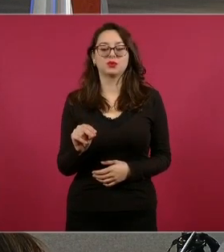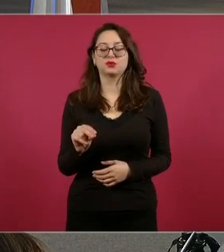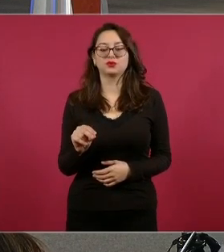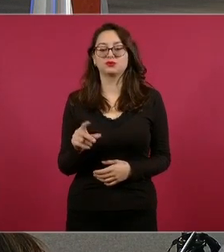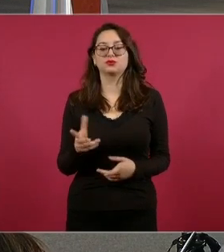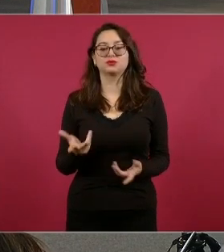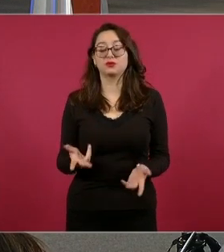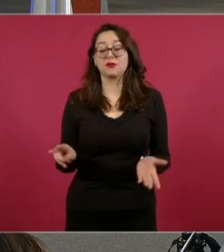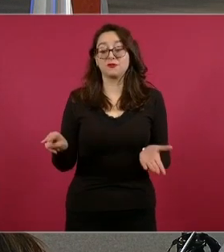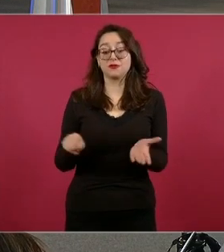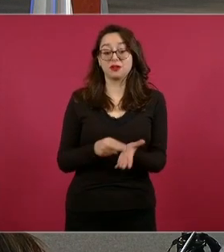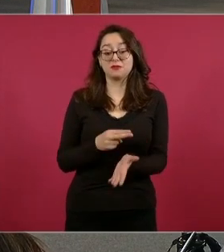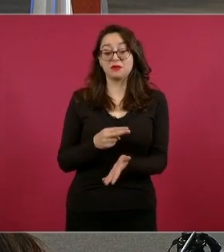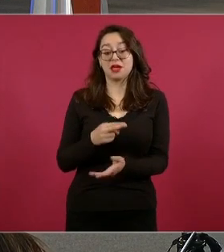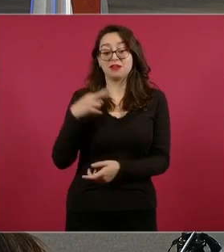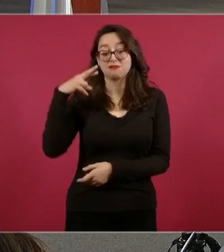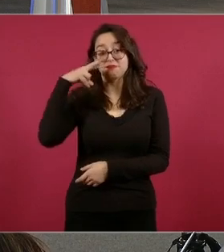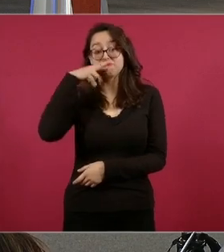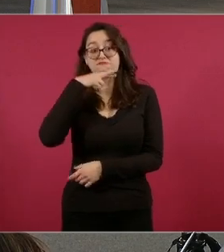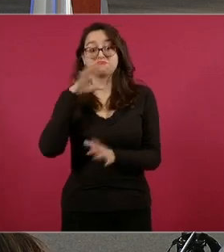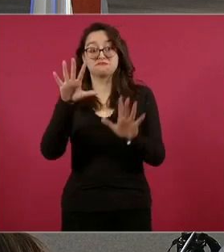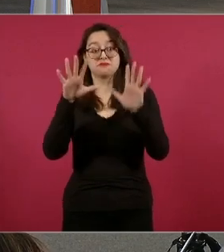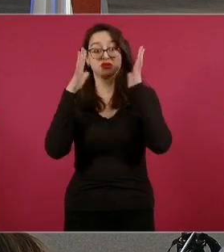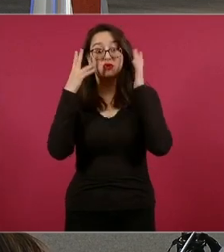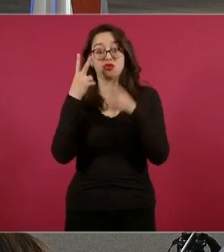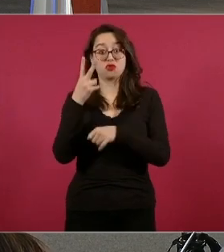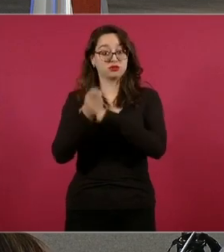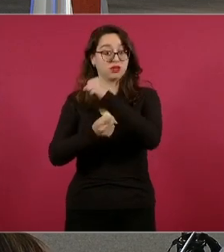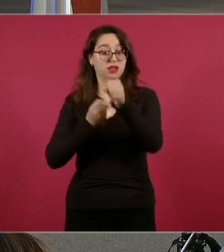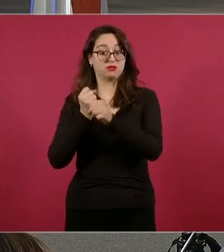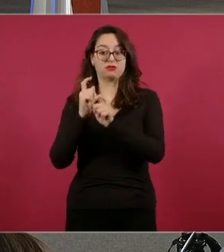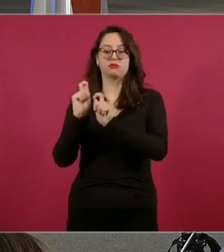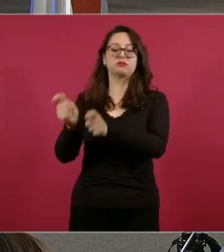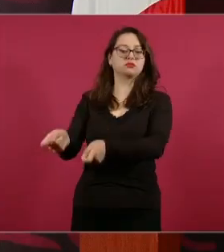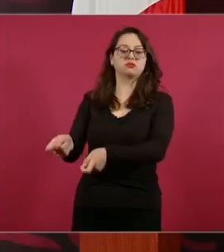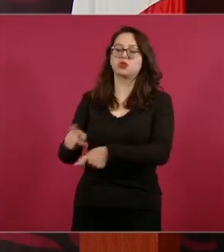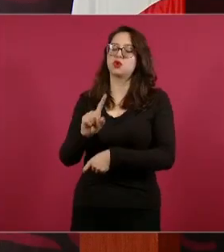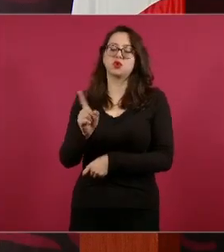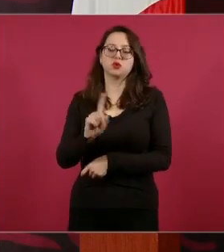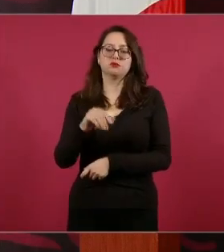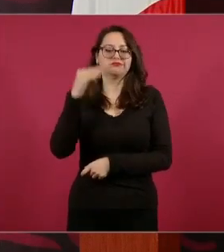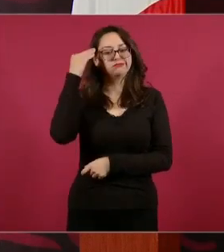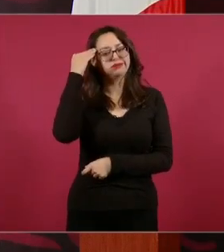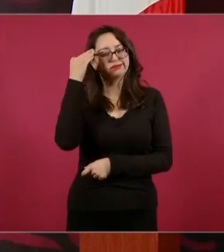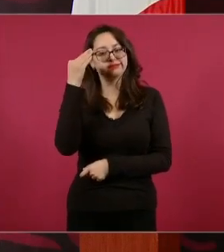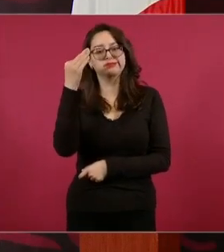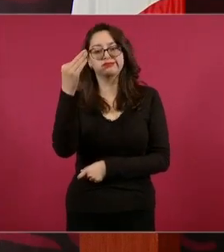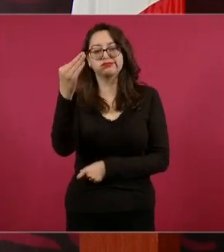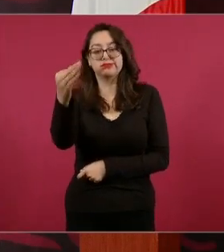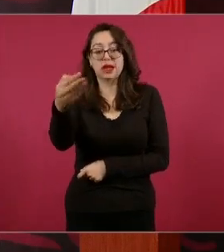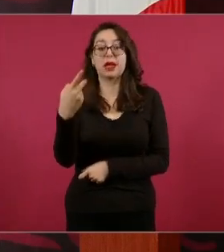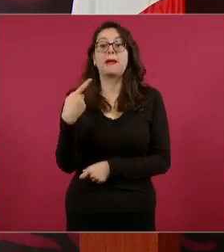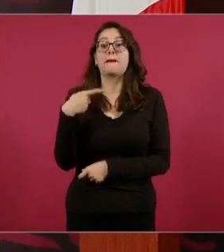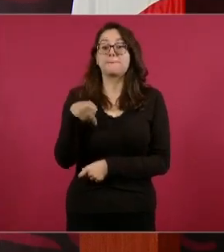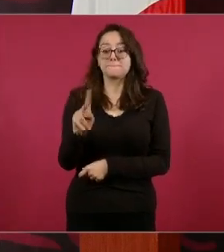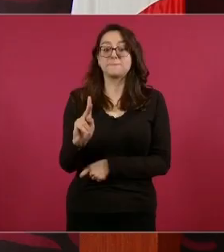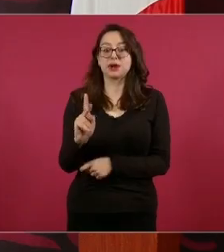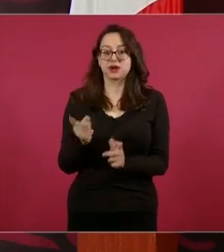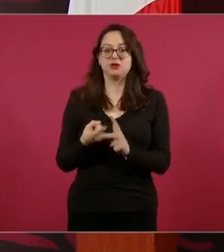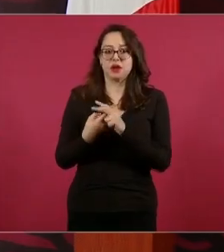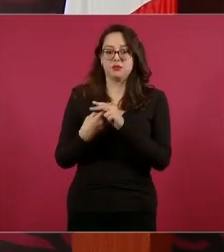2 años o 3 años o 5 años, llevó tiempo, pero ese